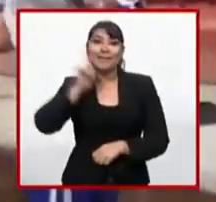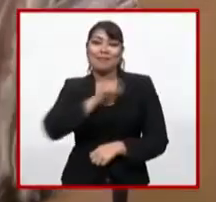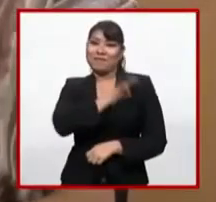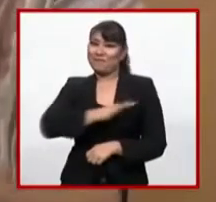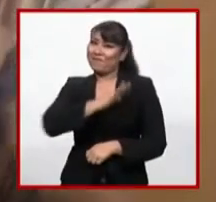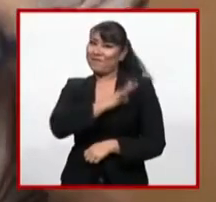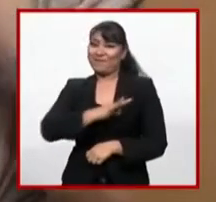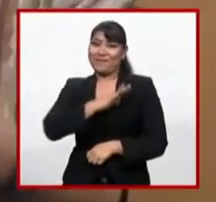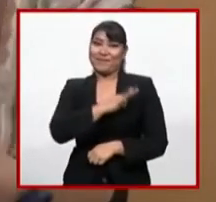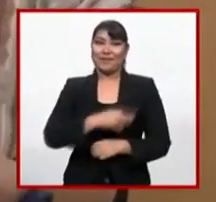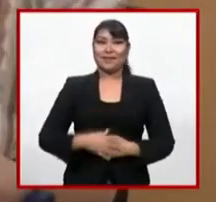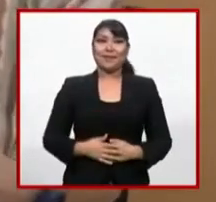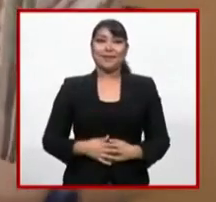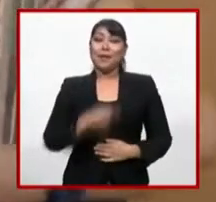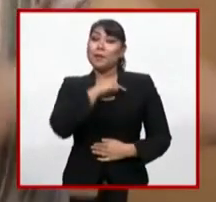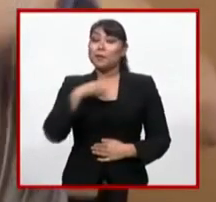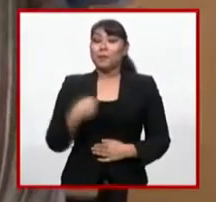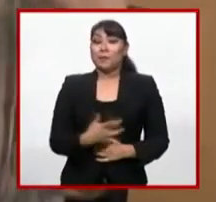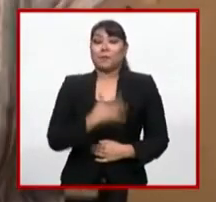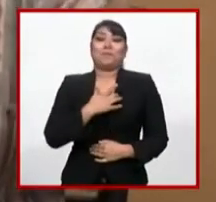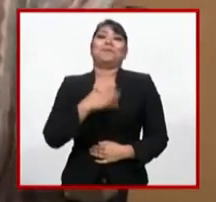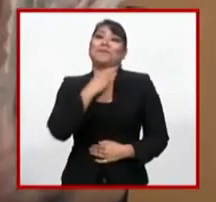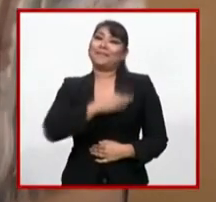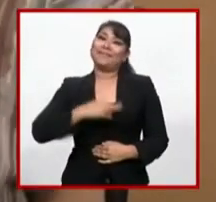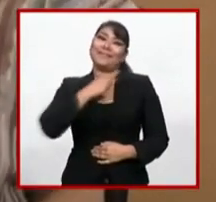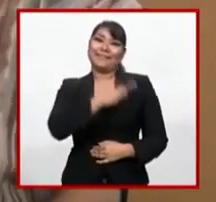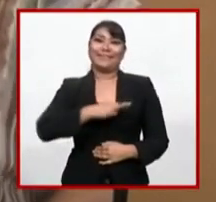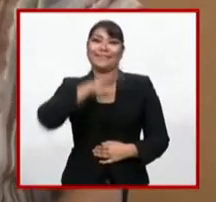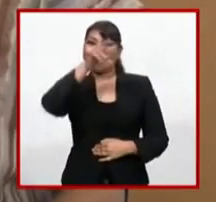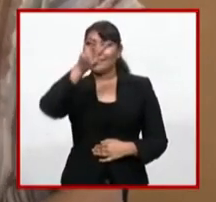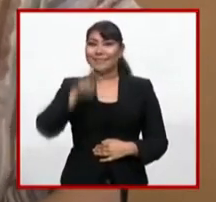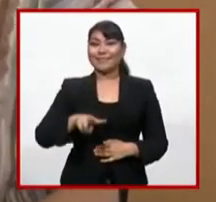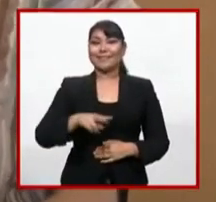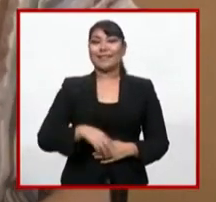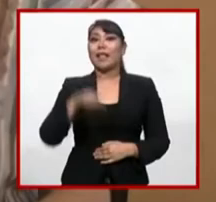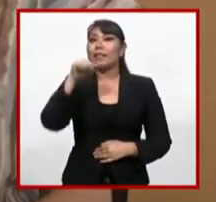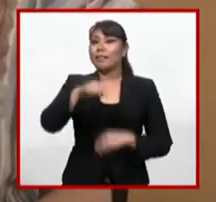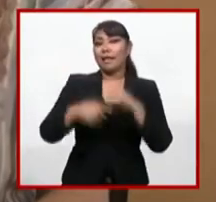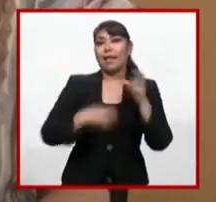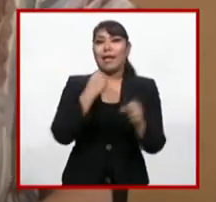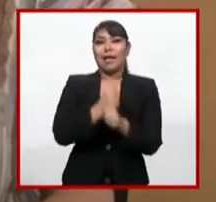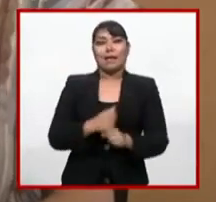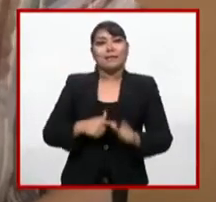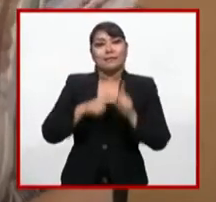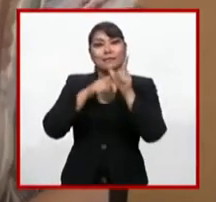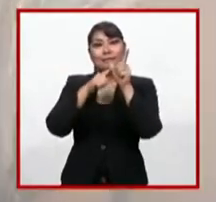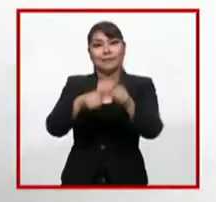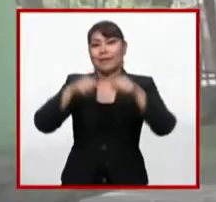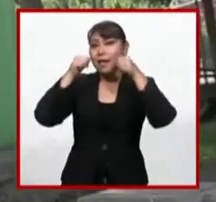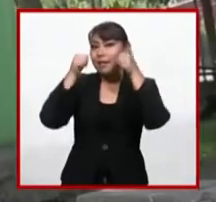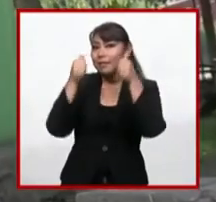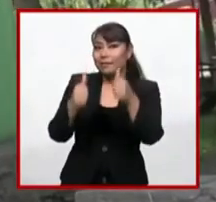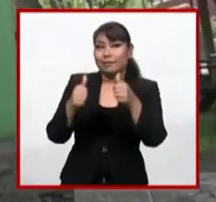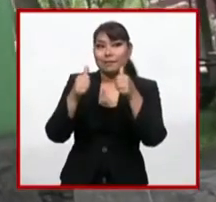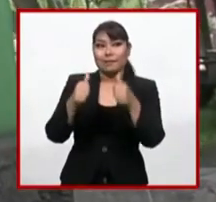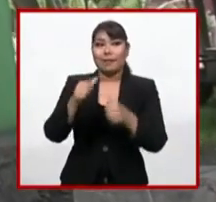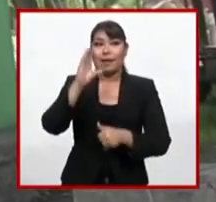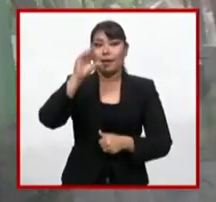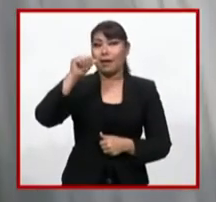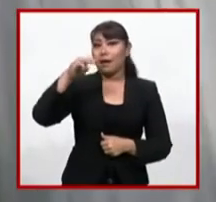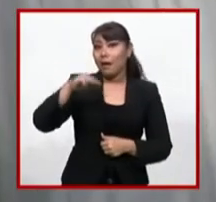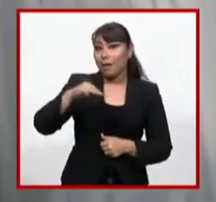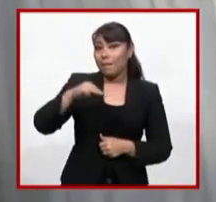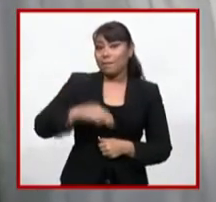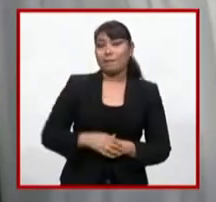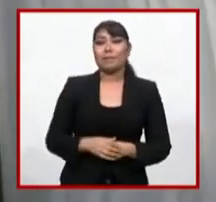felices. Estamos contentos, estamos felices, porque este año conseguimos atender nuestros CAMS, los Centros